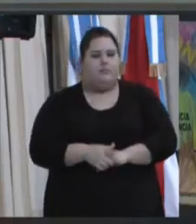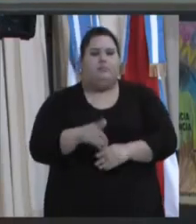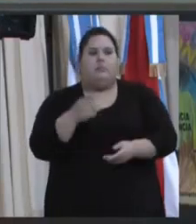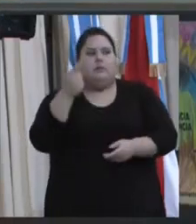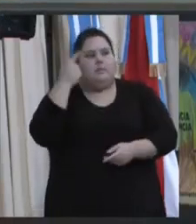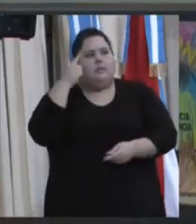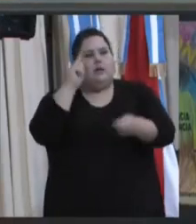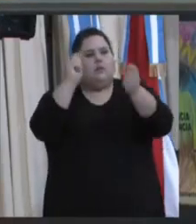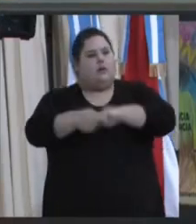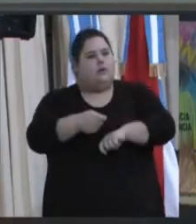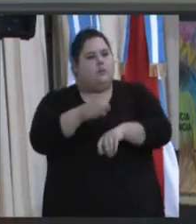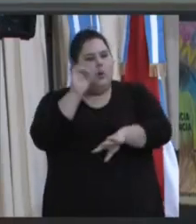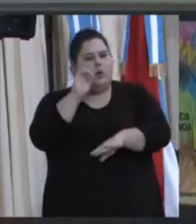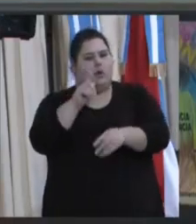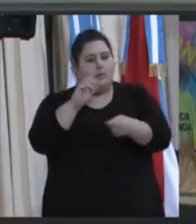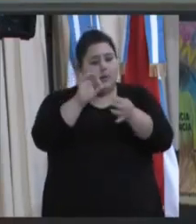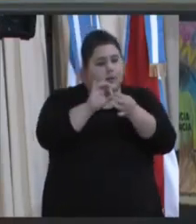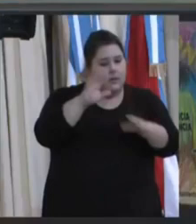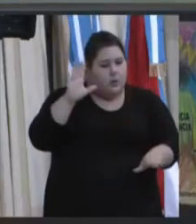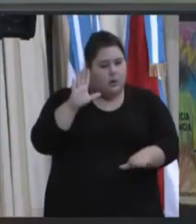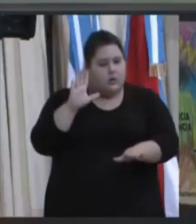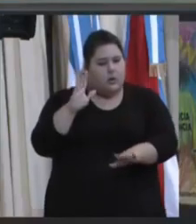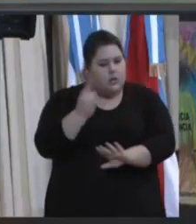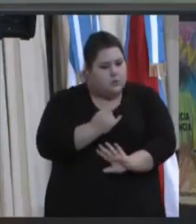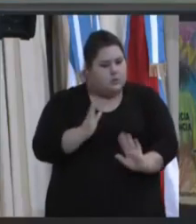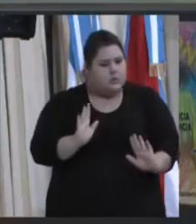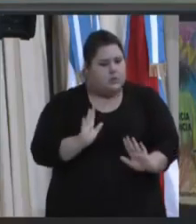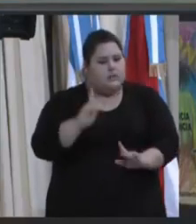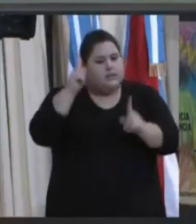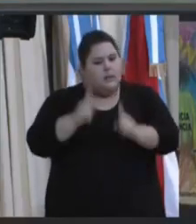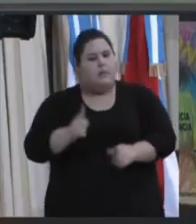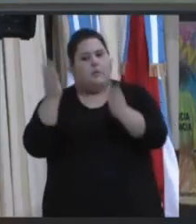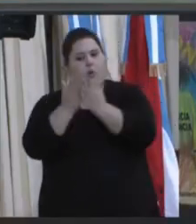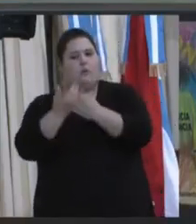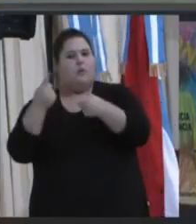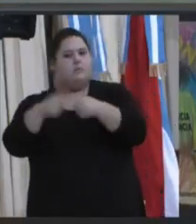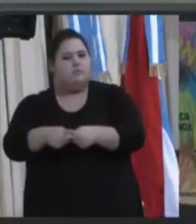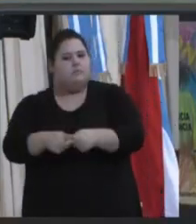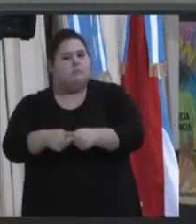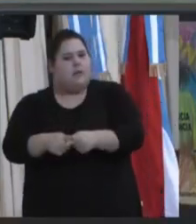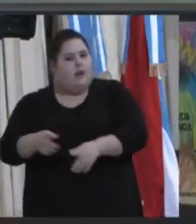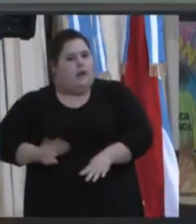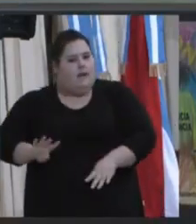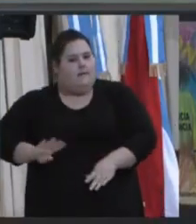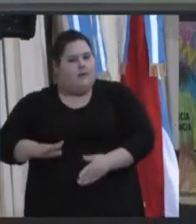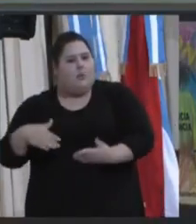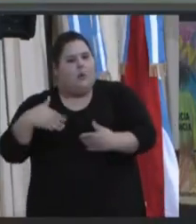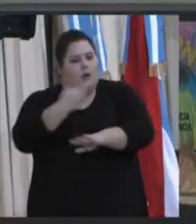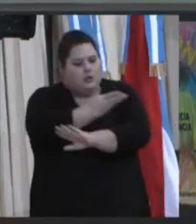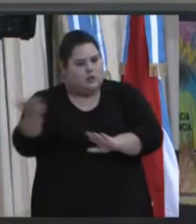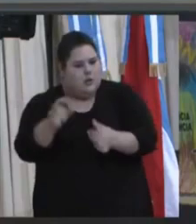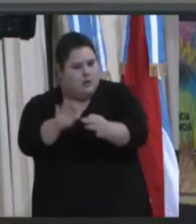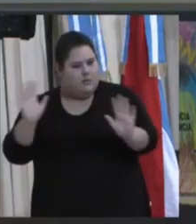democracia universitaria, sino también estudiantes politizados, entusiasmados con sociedades más